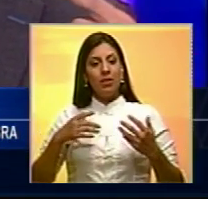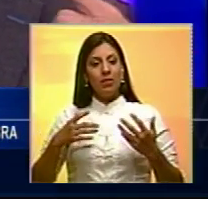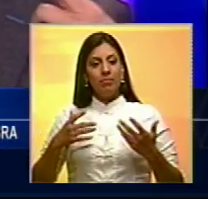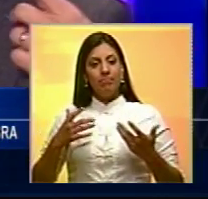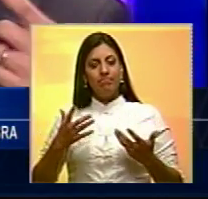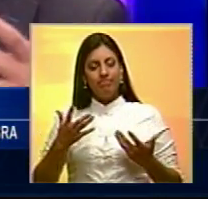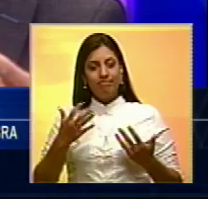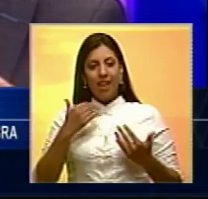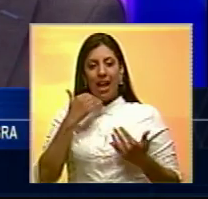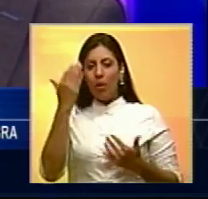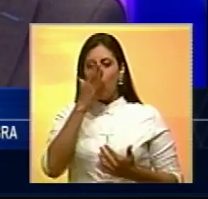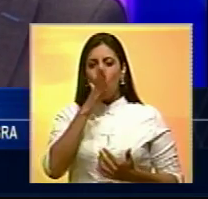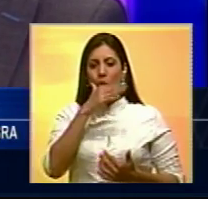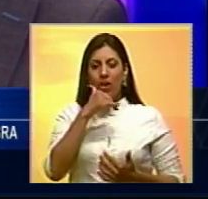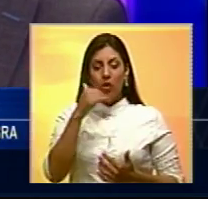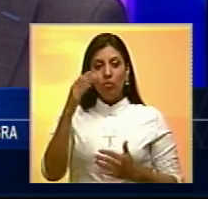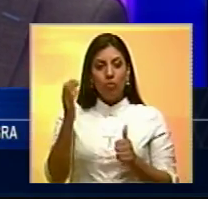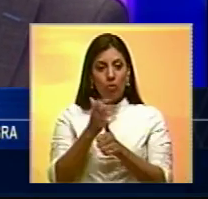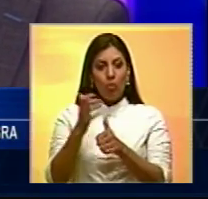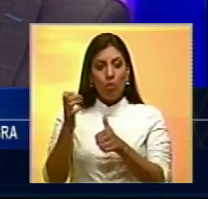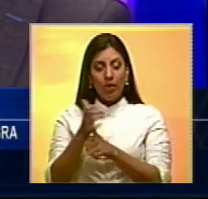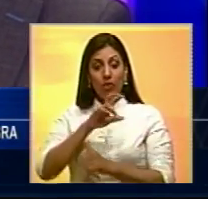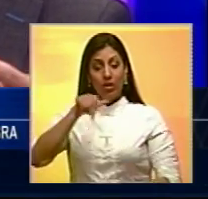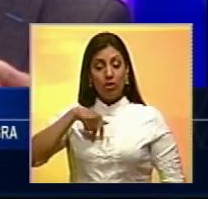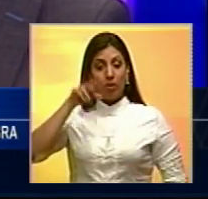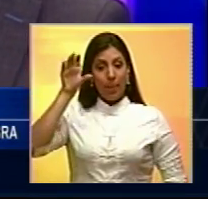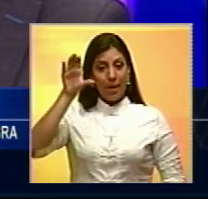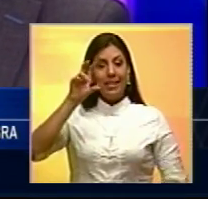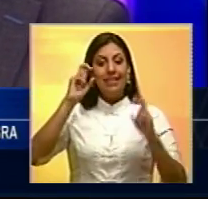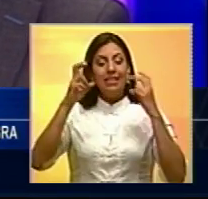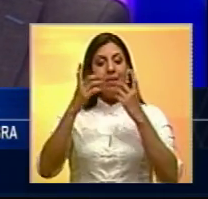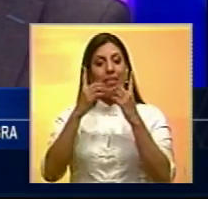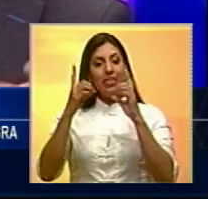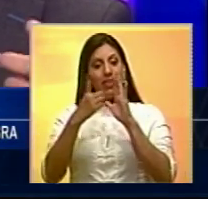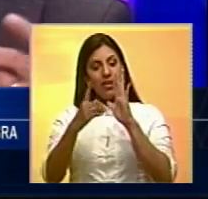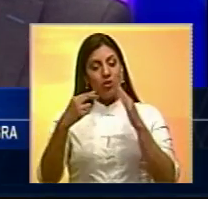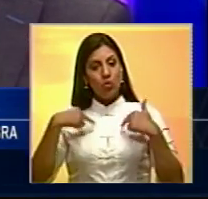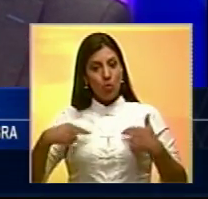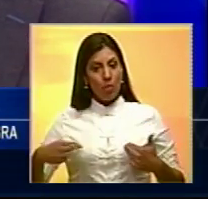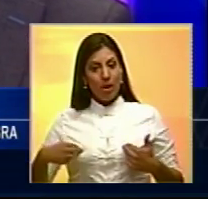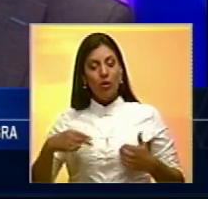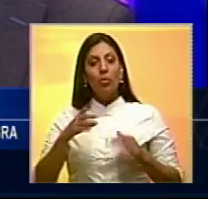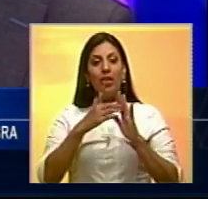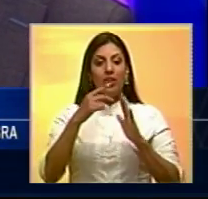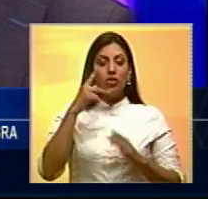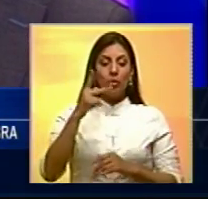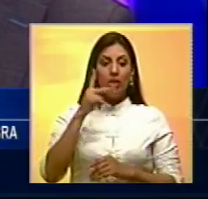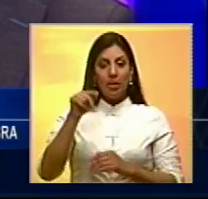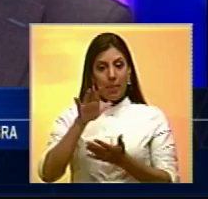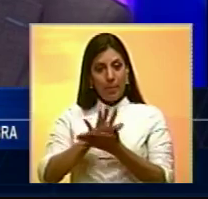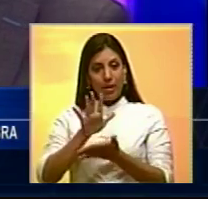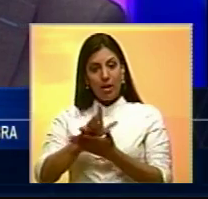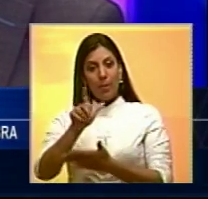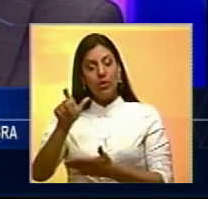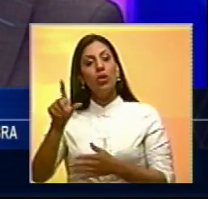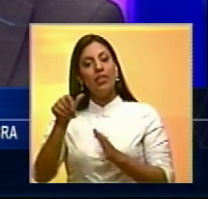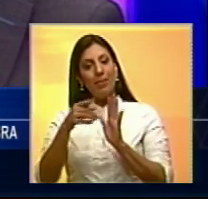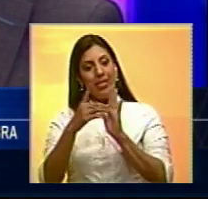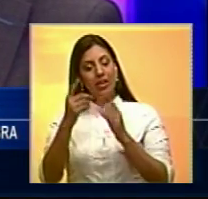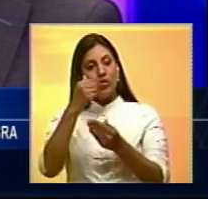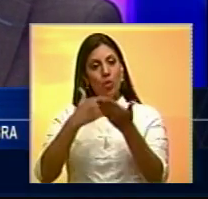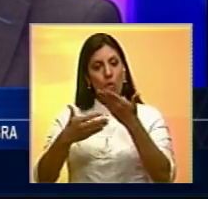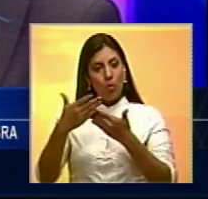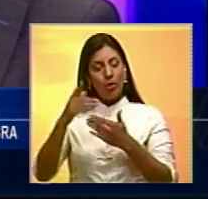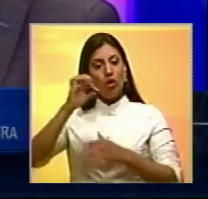indudables logros de nuestro país en materia de derechos humanos tanto en derechos políticos y civiles como en derechos